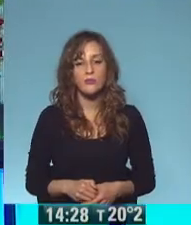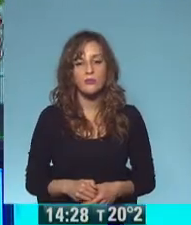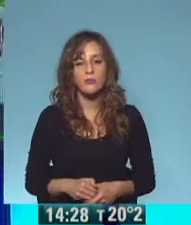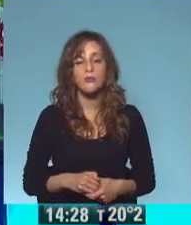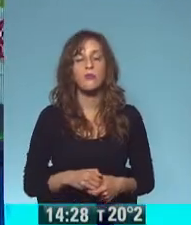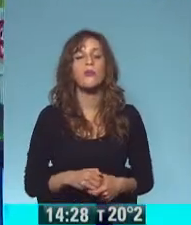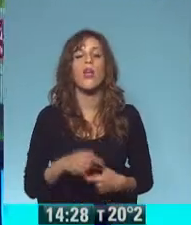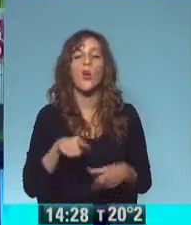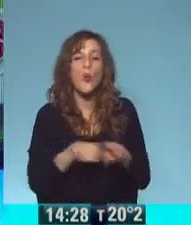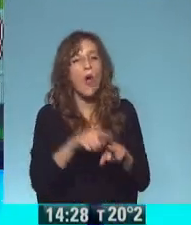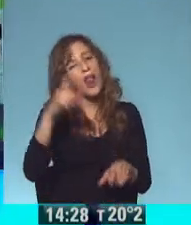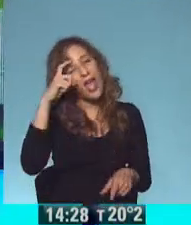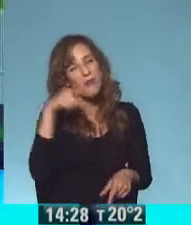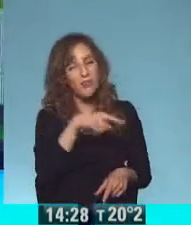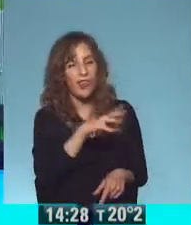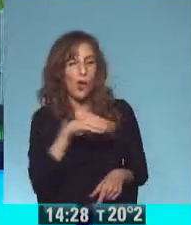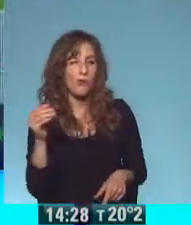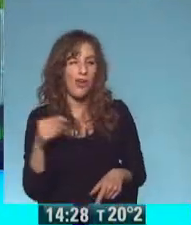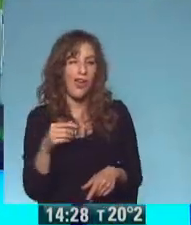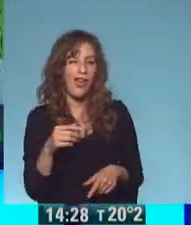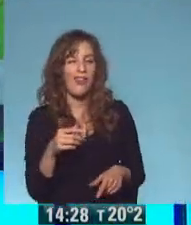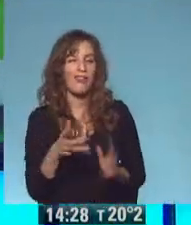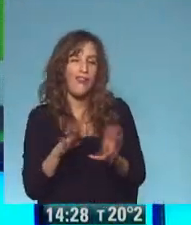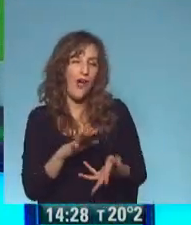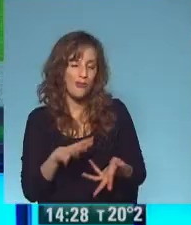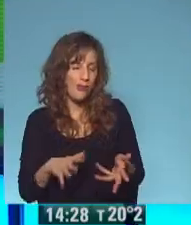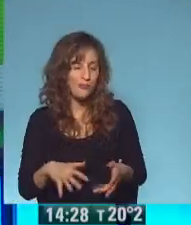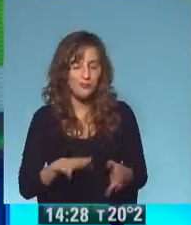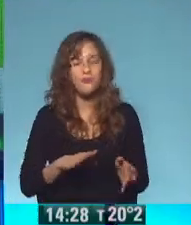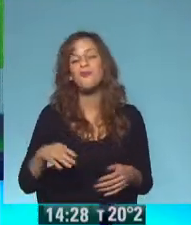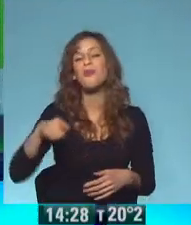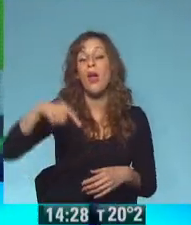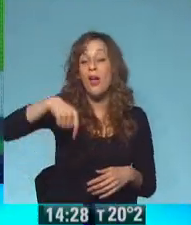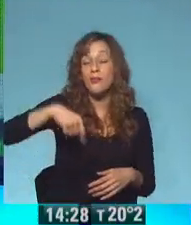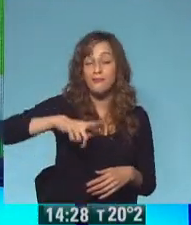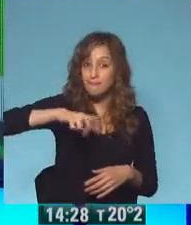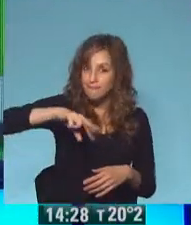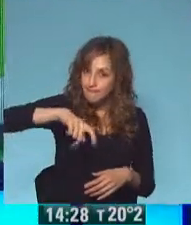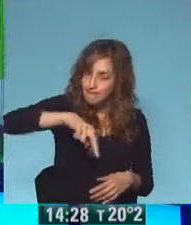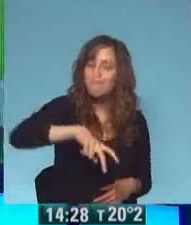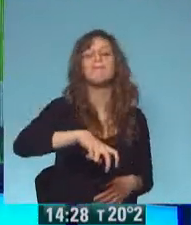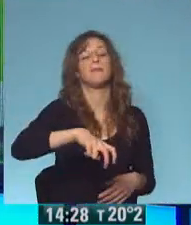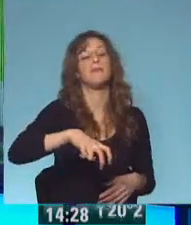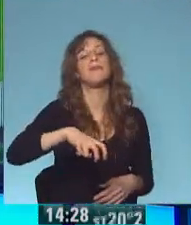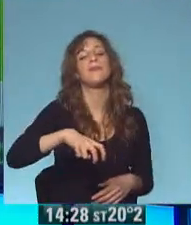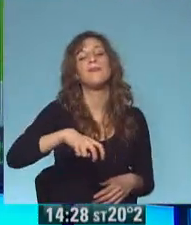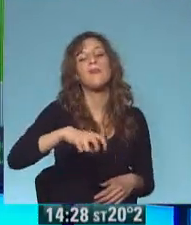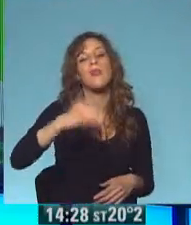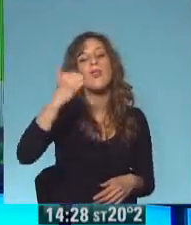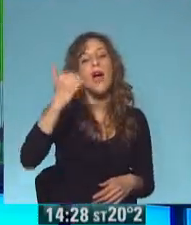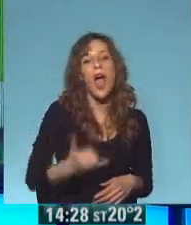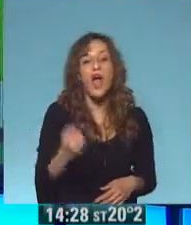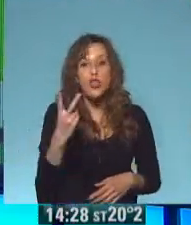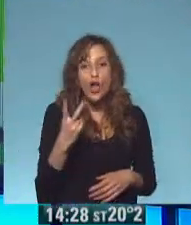ese estilo de Emi. Con el estilo caminando de para atrás. Caminando para atrás. Y llego hasta acá y hay dos caminos. Entonces yo voy a